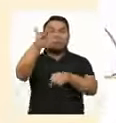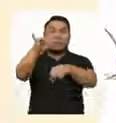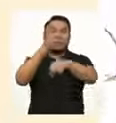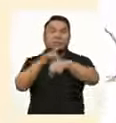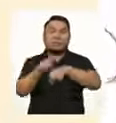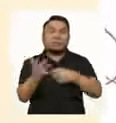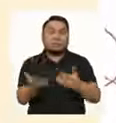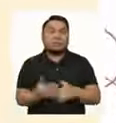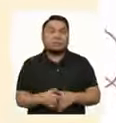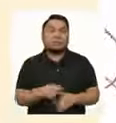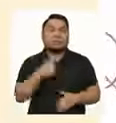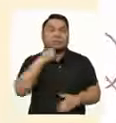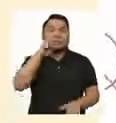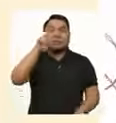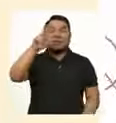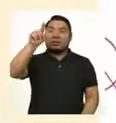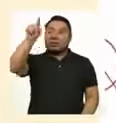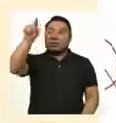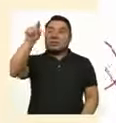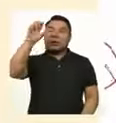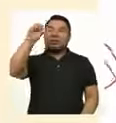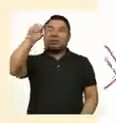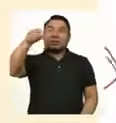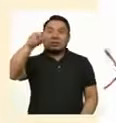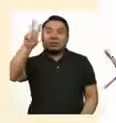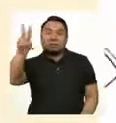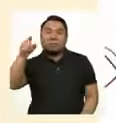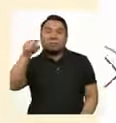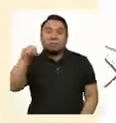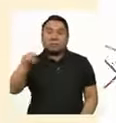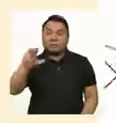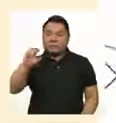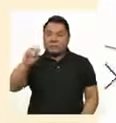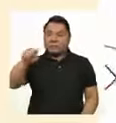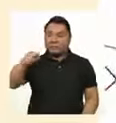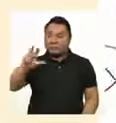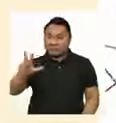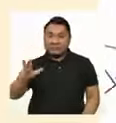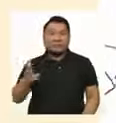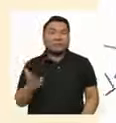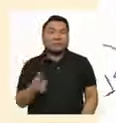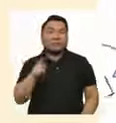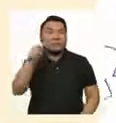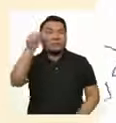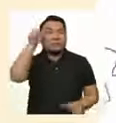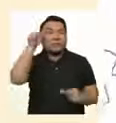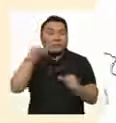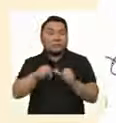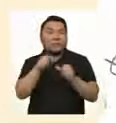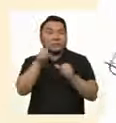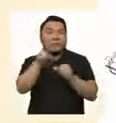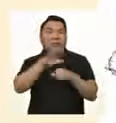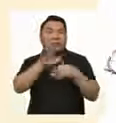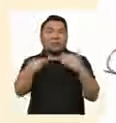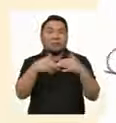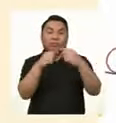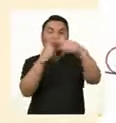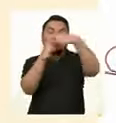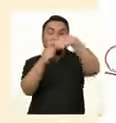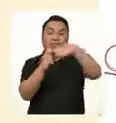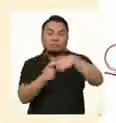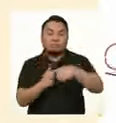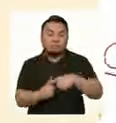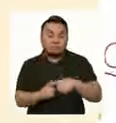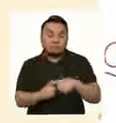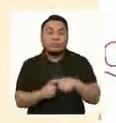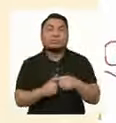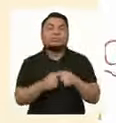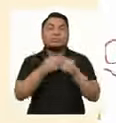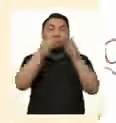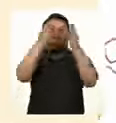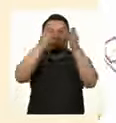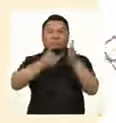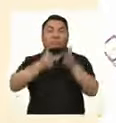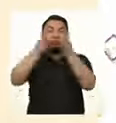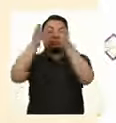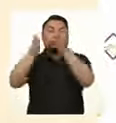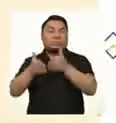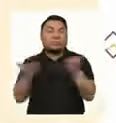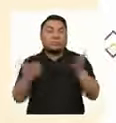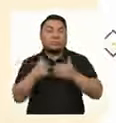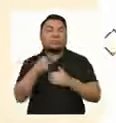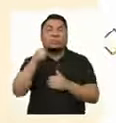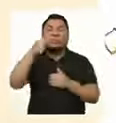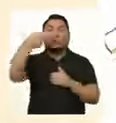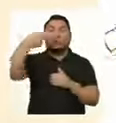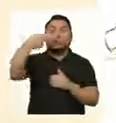2 décimos y 3 décimos. Ahora, recordemos que la suma de los valores de las frecuencias relativas es